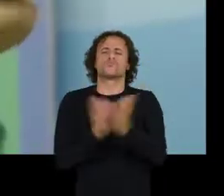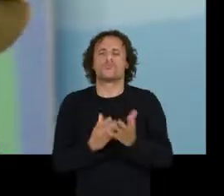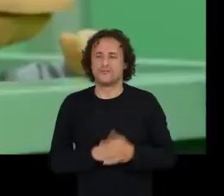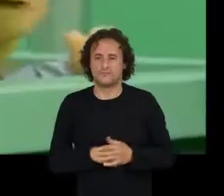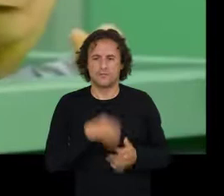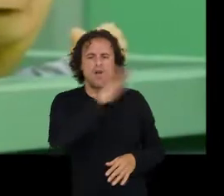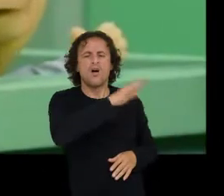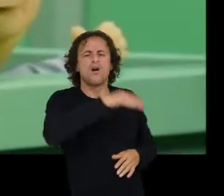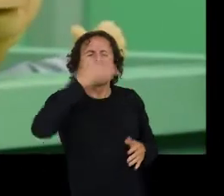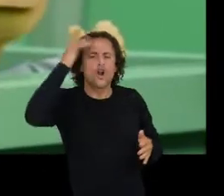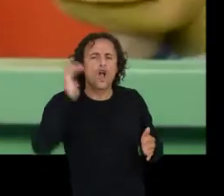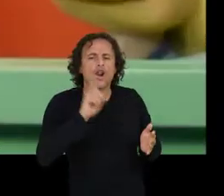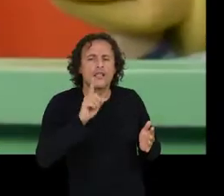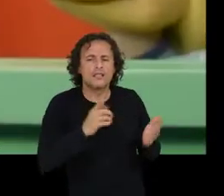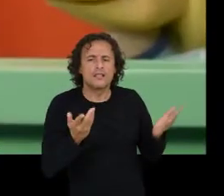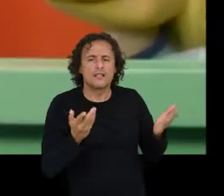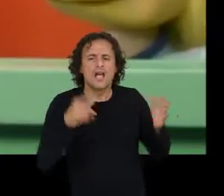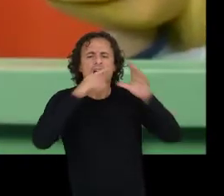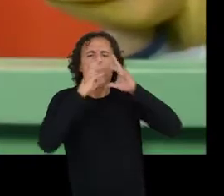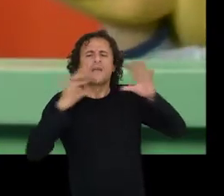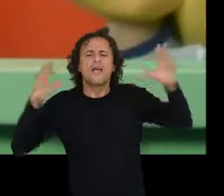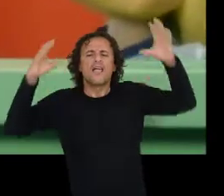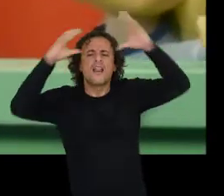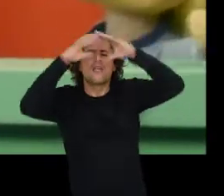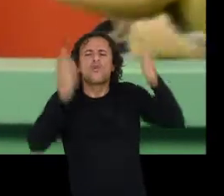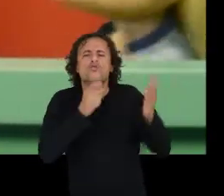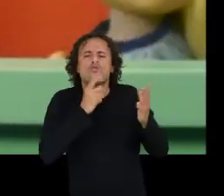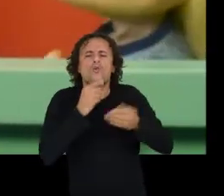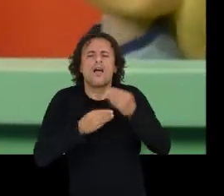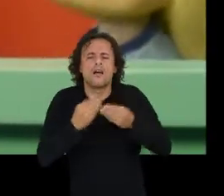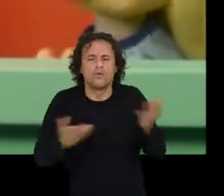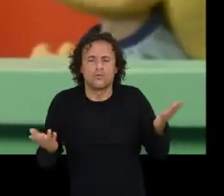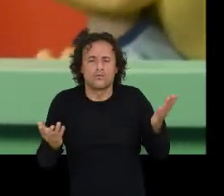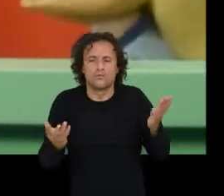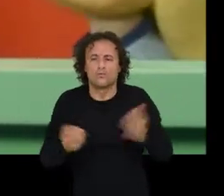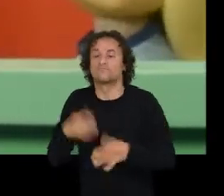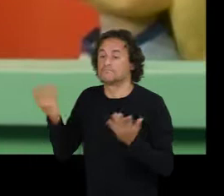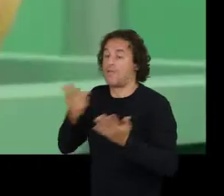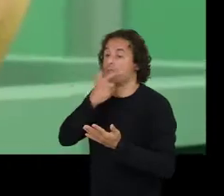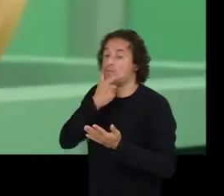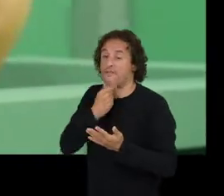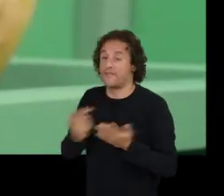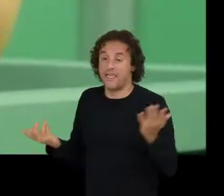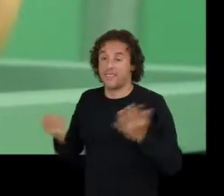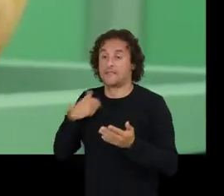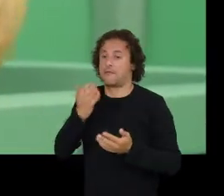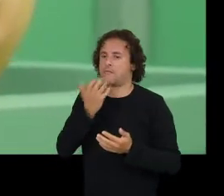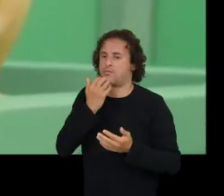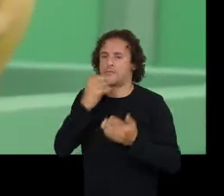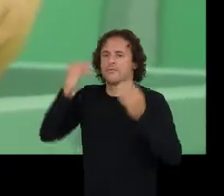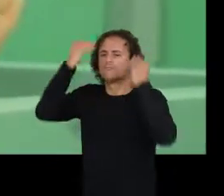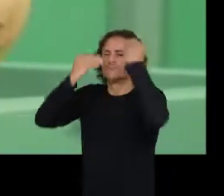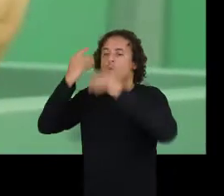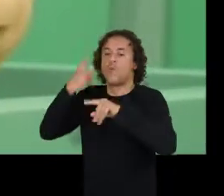Oi, Loli. Pero non sei que hai que facer para imaginar cousas. Ai, pois é moi fácil, Carlos. Só tens que pensar nunha